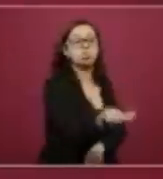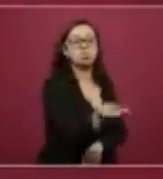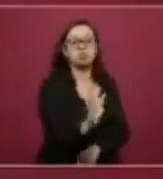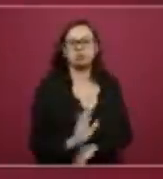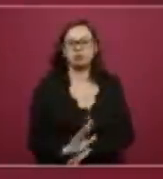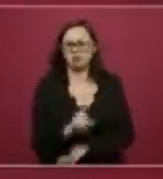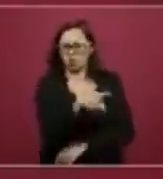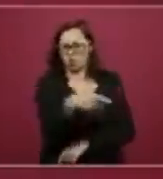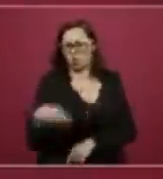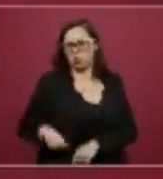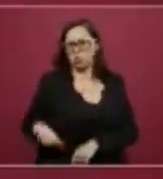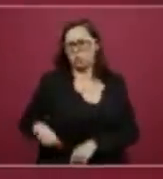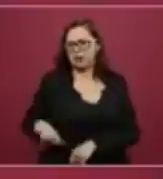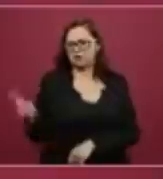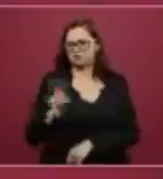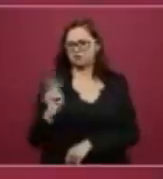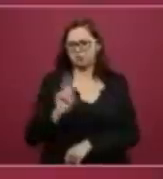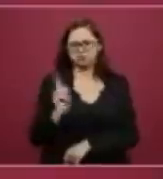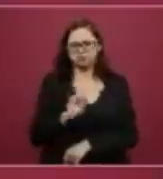que…